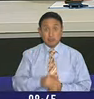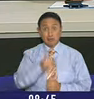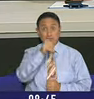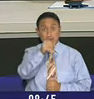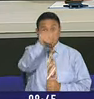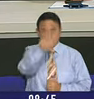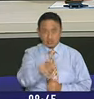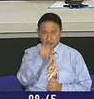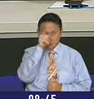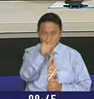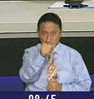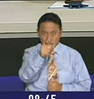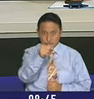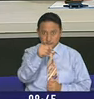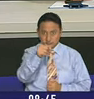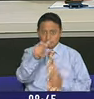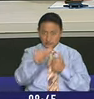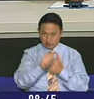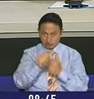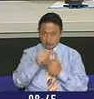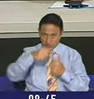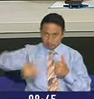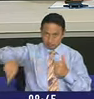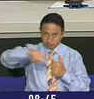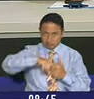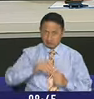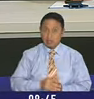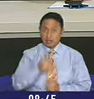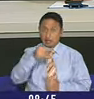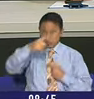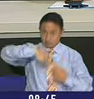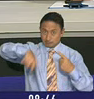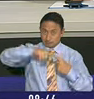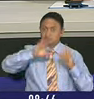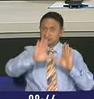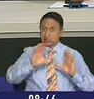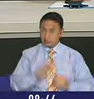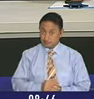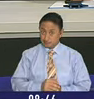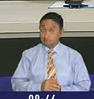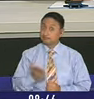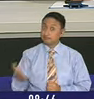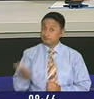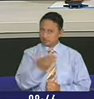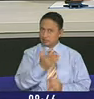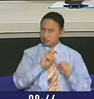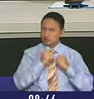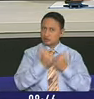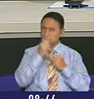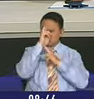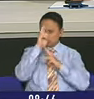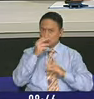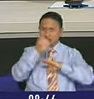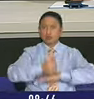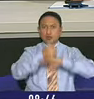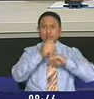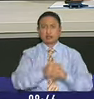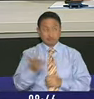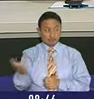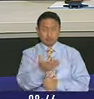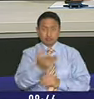ciudadano, a la vuelta de la esquina se lo realiza el triple a usted mismo. Seamos consecuentes con una sociedad. Y autoridades,